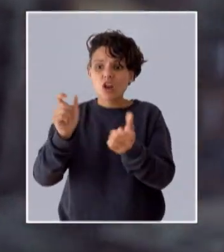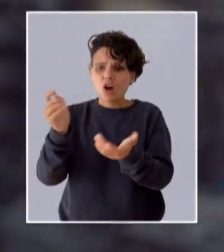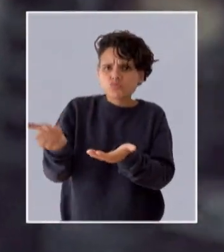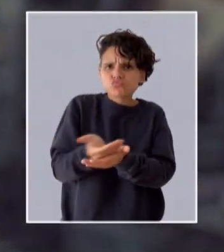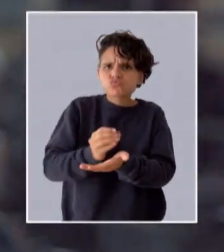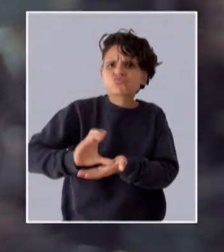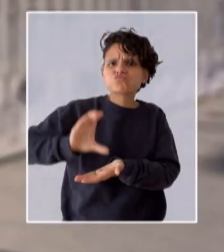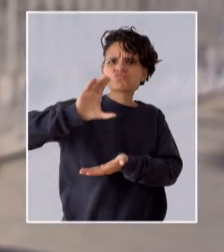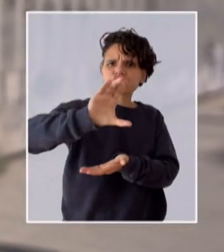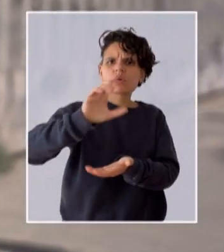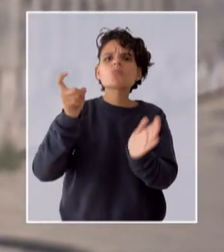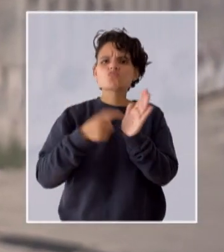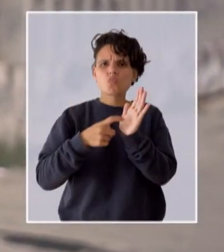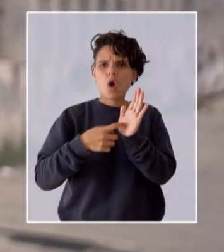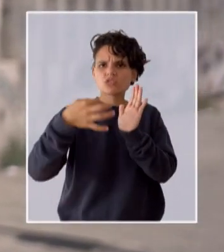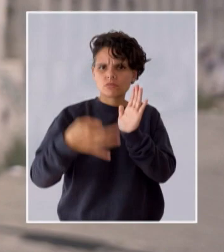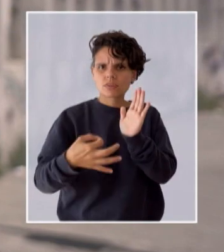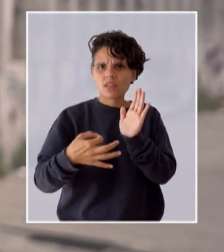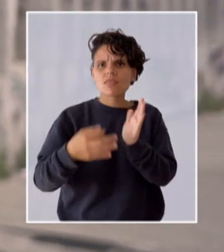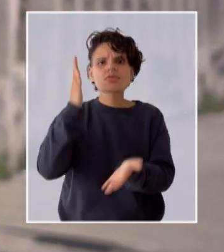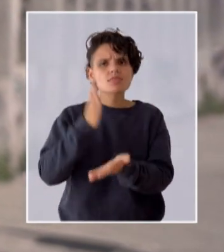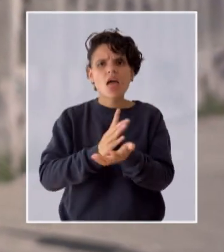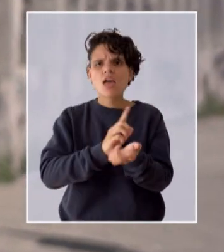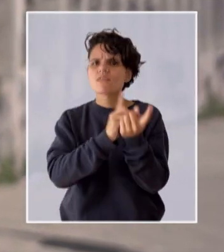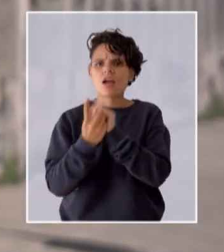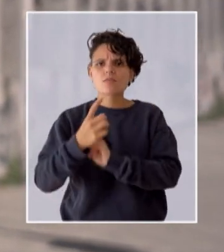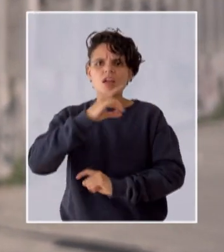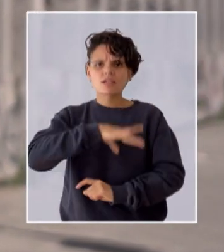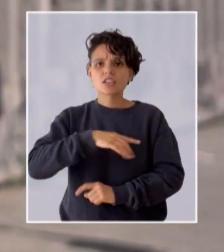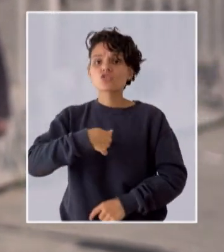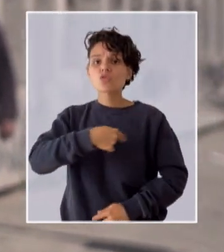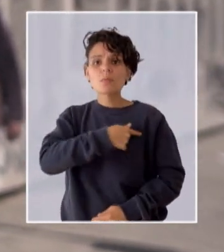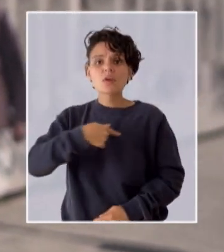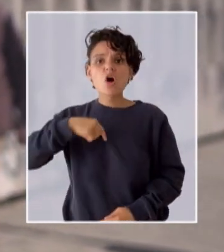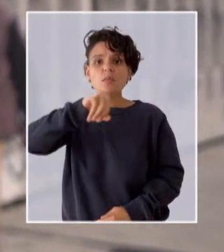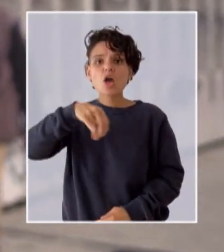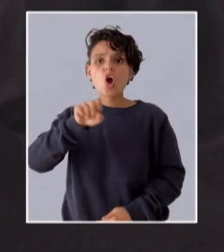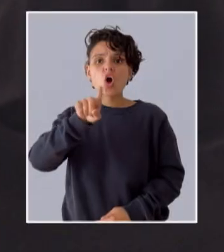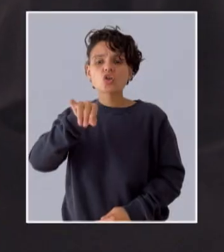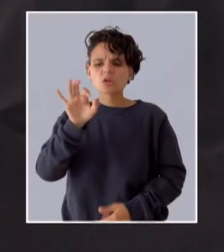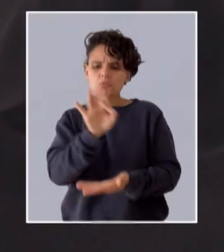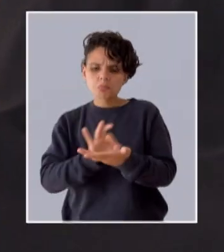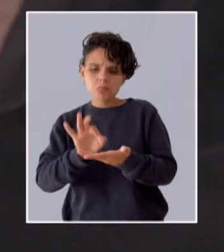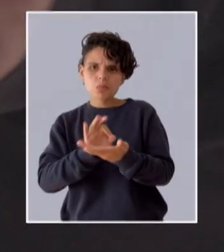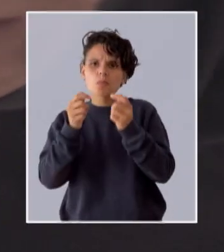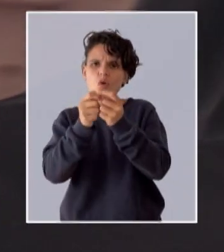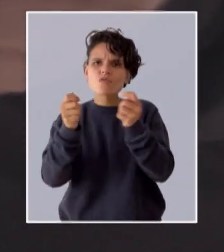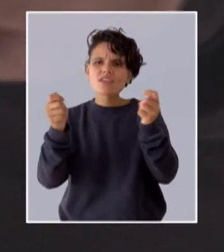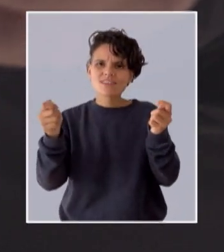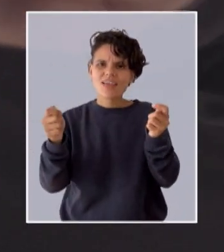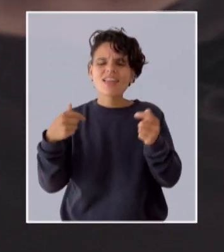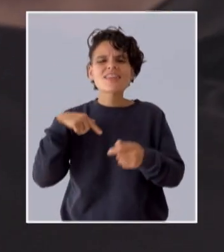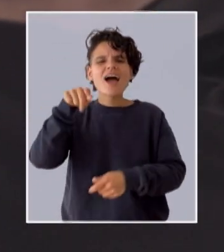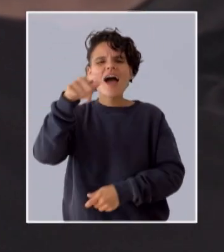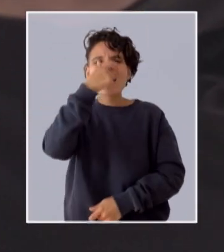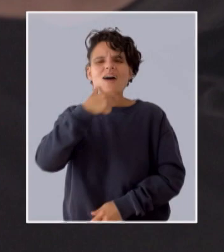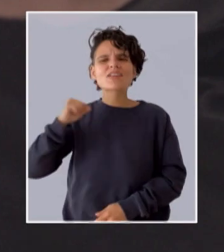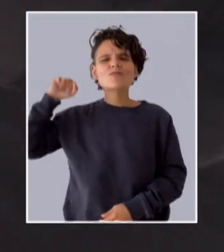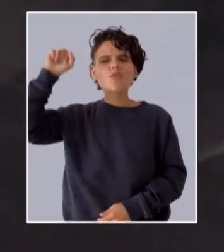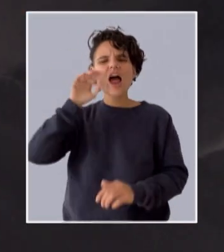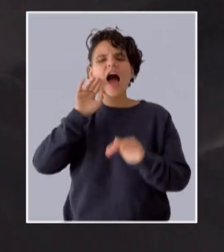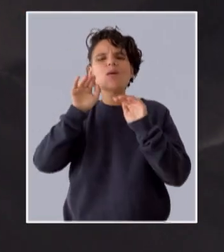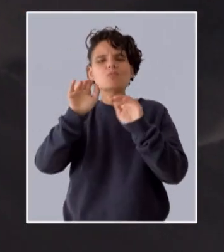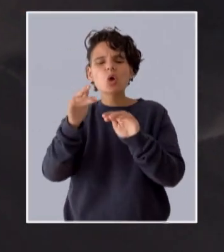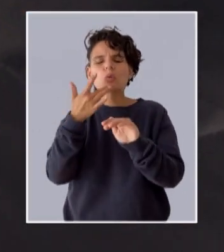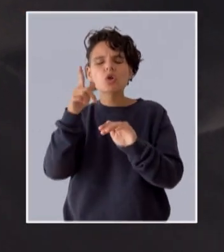Chile tiene que cambiar. Mi nombre es José y hago publicidad gráfica. Yo apoyo la propuesta de Gabriel Boric porque